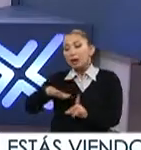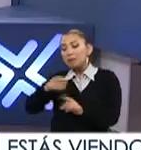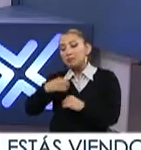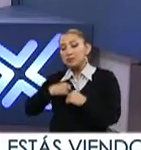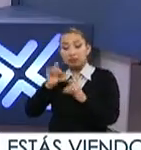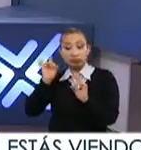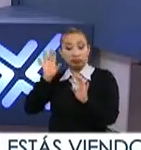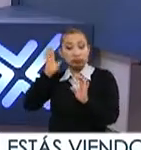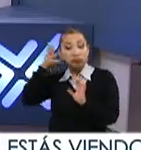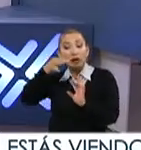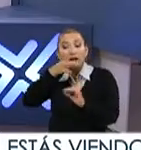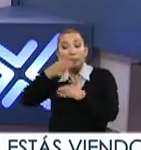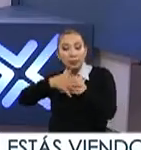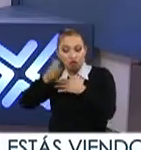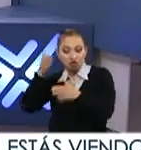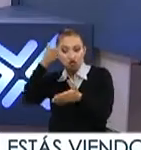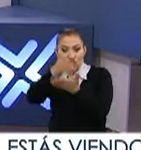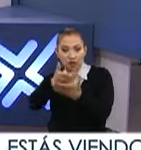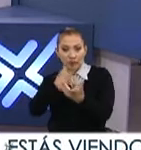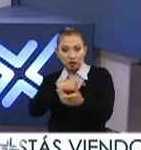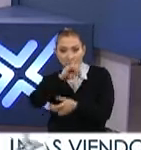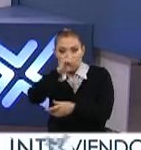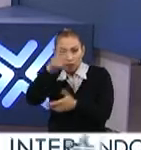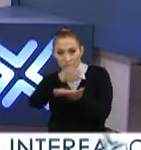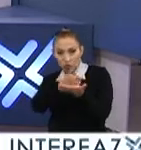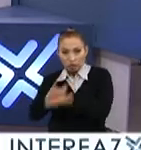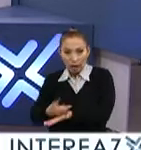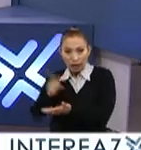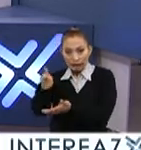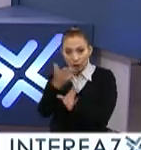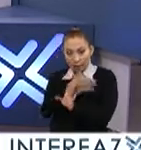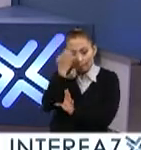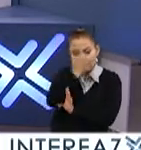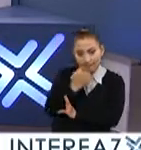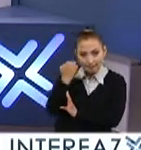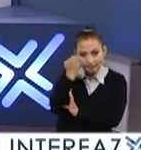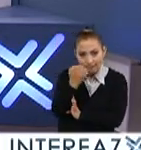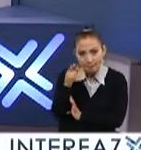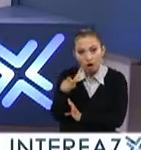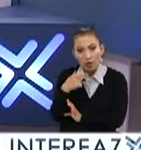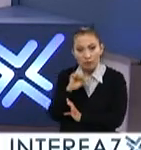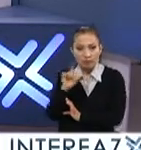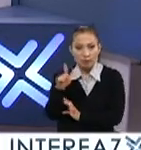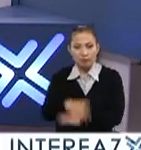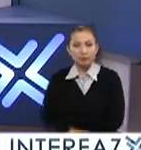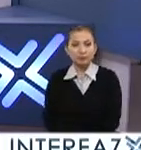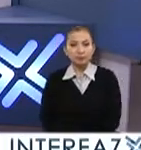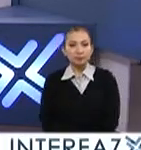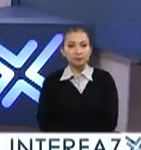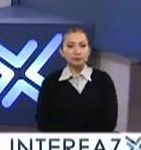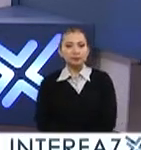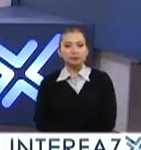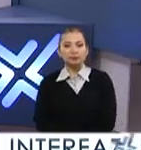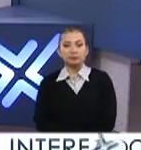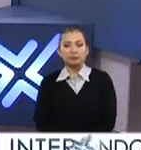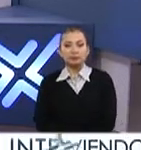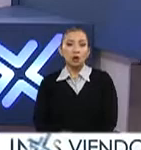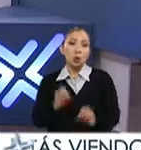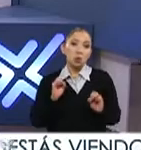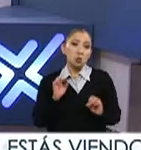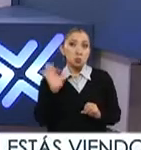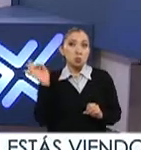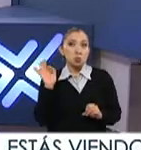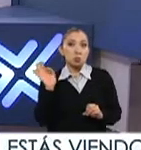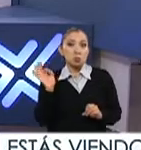están predispuestos y que tienen que acudir con un experto. Esto se diagnostica por un experto. Claro. O incluso, no